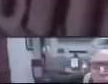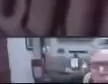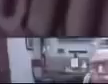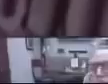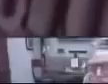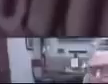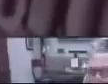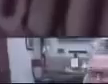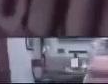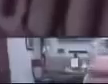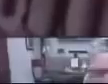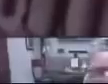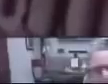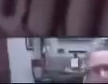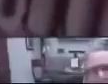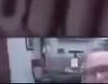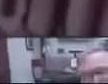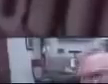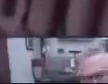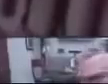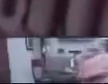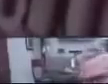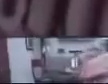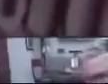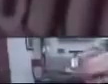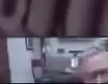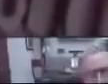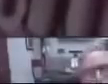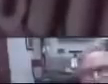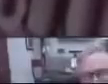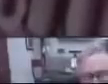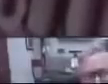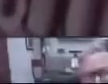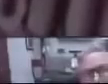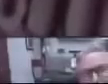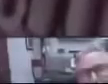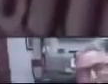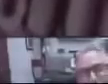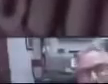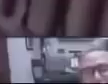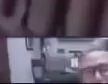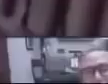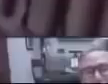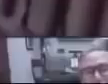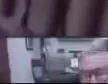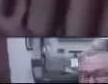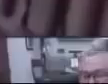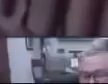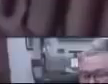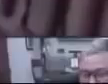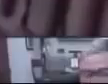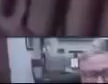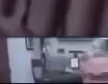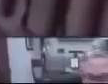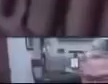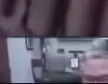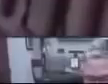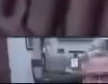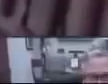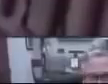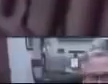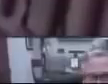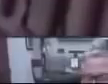conocen el quehacer puedan aprender de los antiguos y dejar atrás esas cosas que ya no se pueden hacer